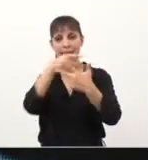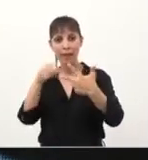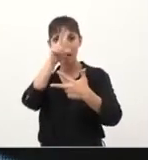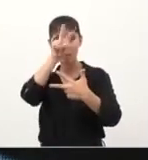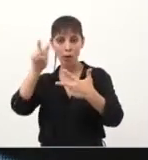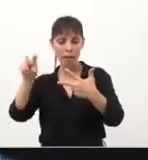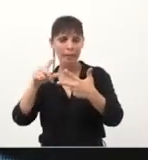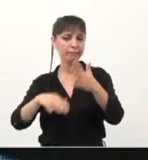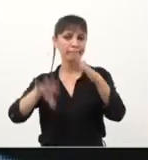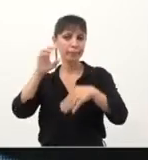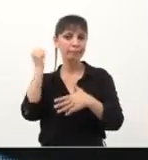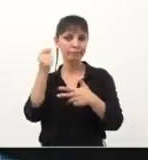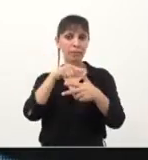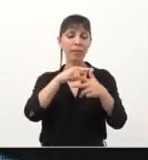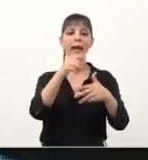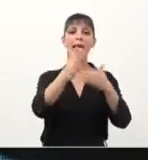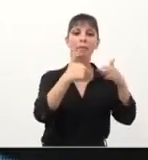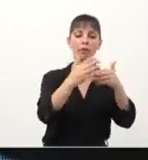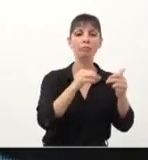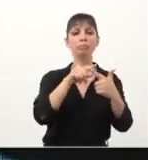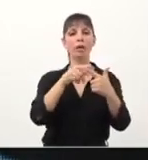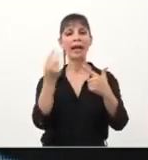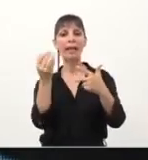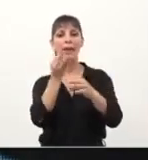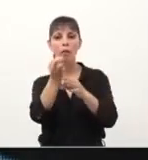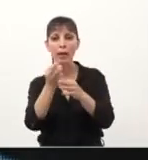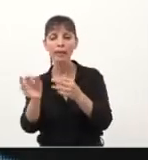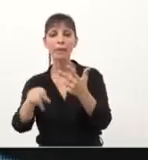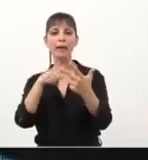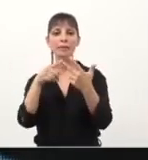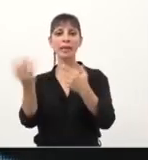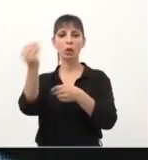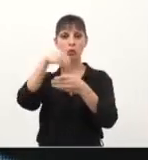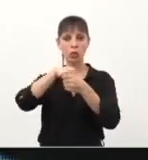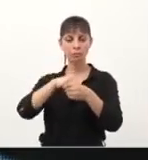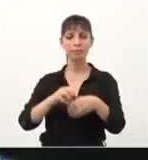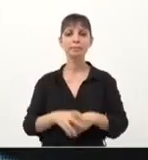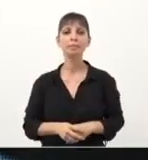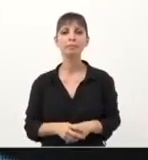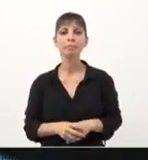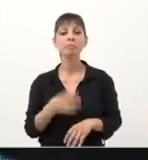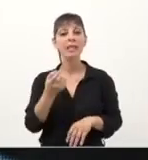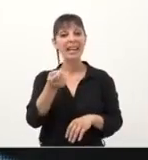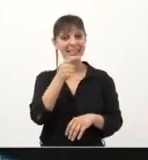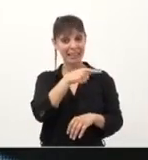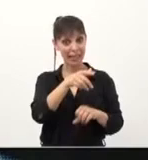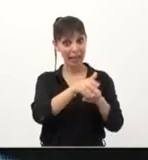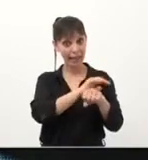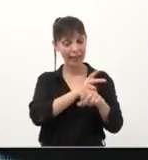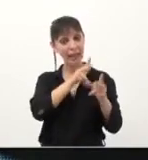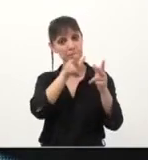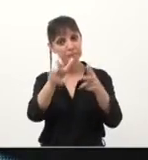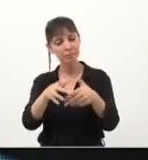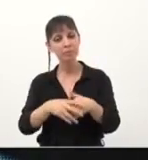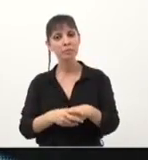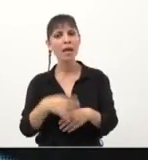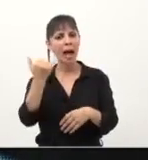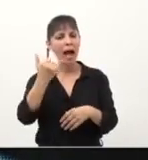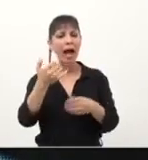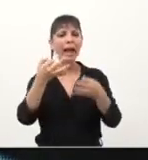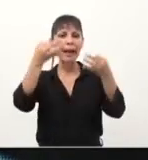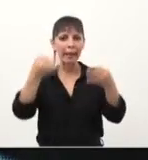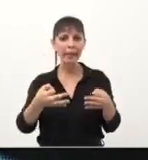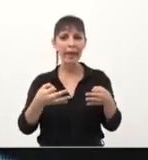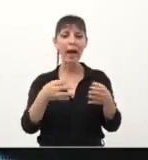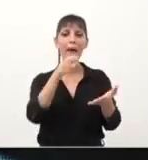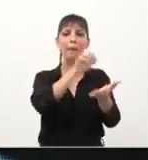ciudad. De infraestructura, de calidad educativa y de inclusión. Recién Horacio decía que están garantizadas las vacantes para chicos de